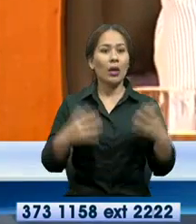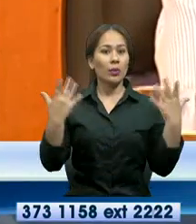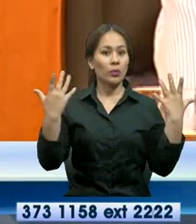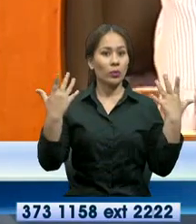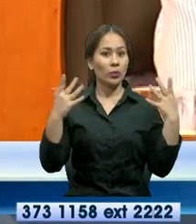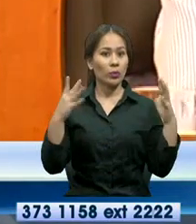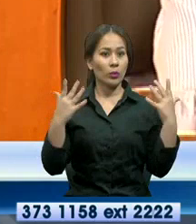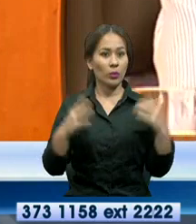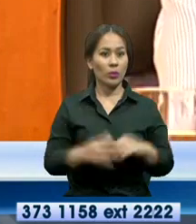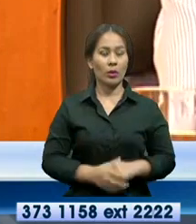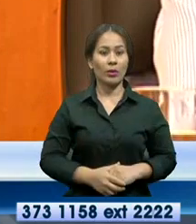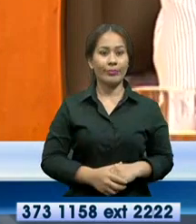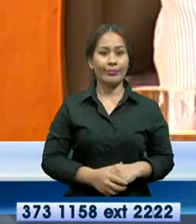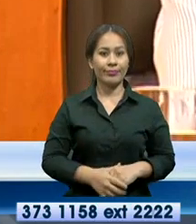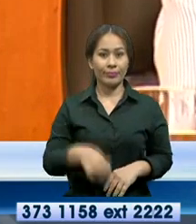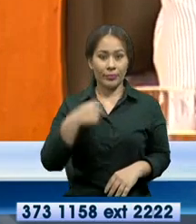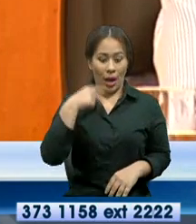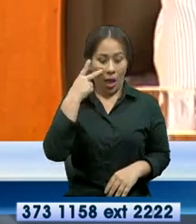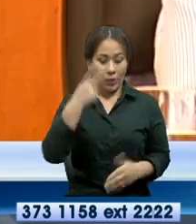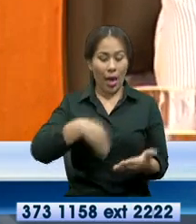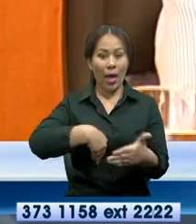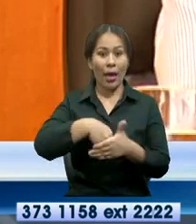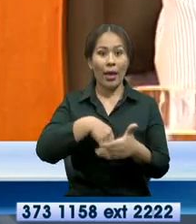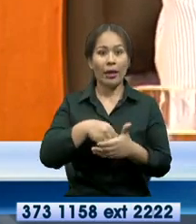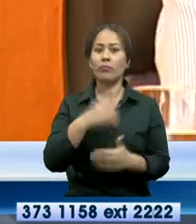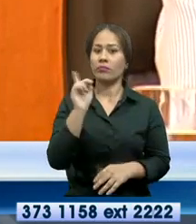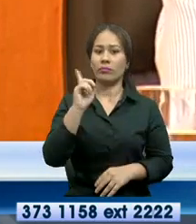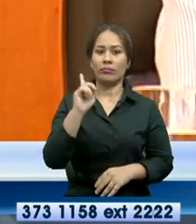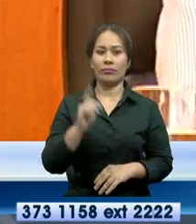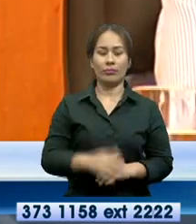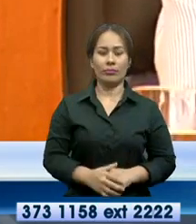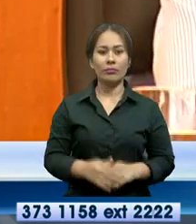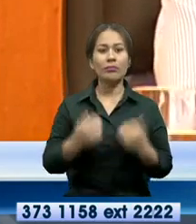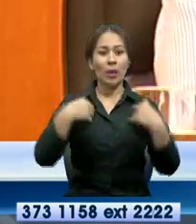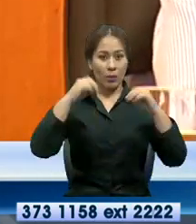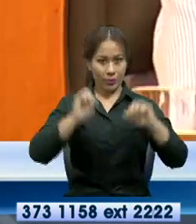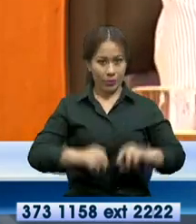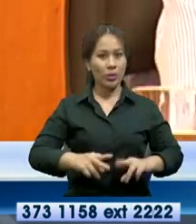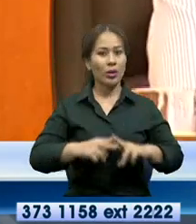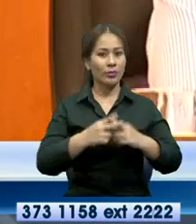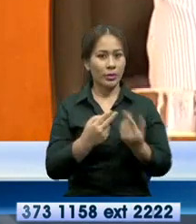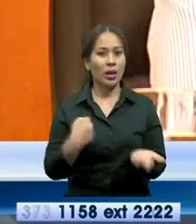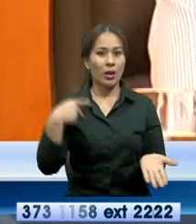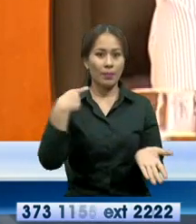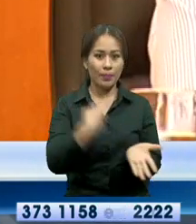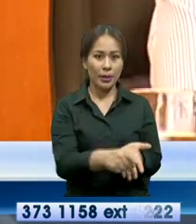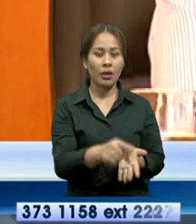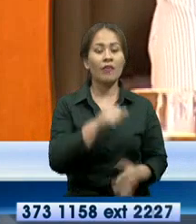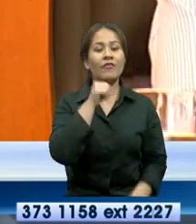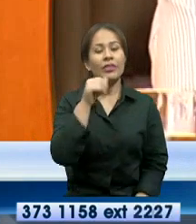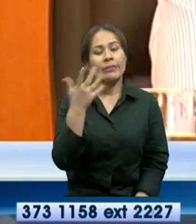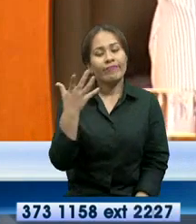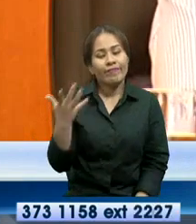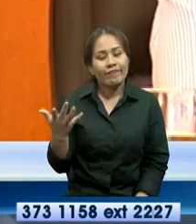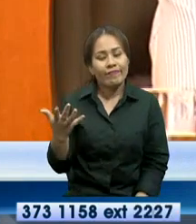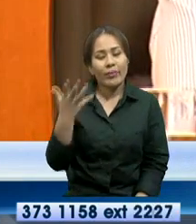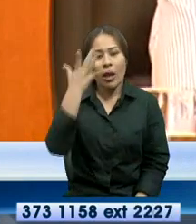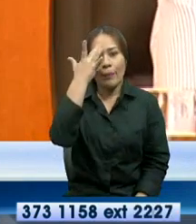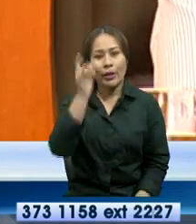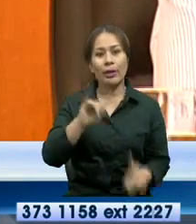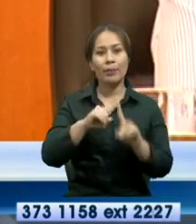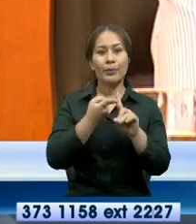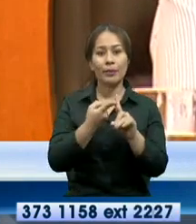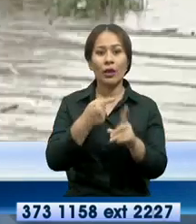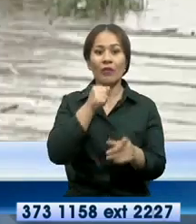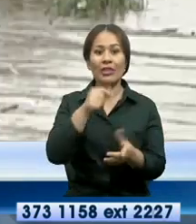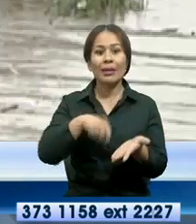no hay absolutamente ninguna clase de impedimento para que se ejecute el desembolso. No se ha hecho simplemente porque hay que primero